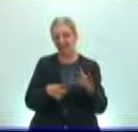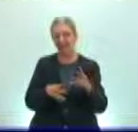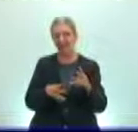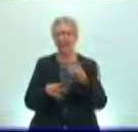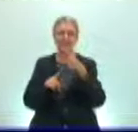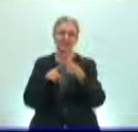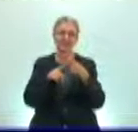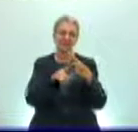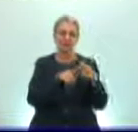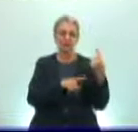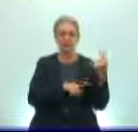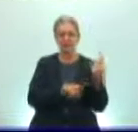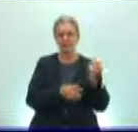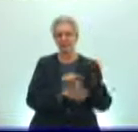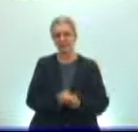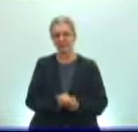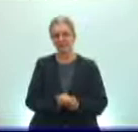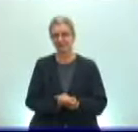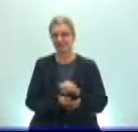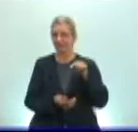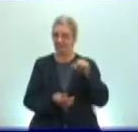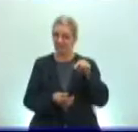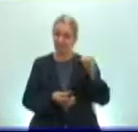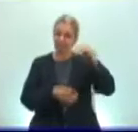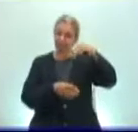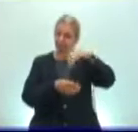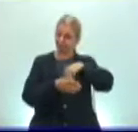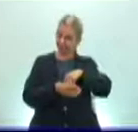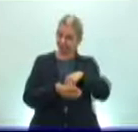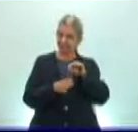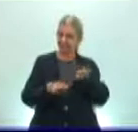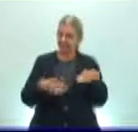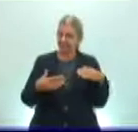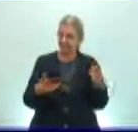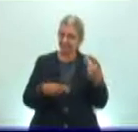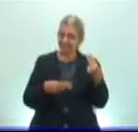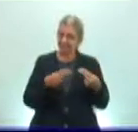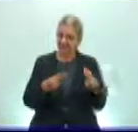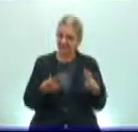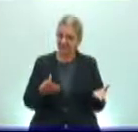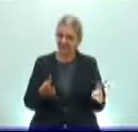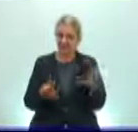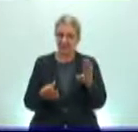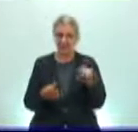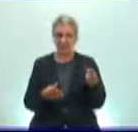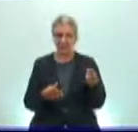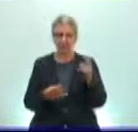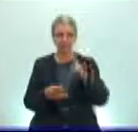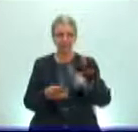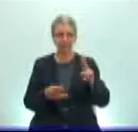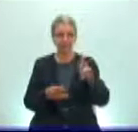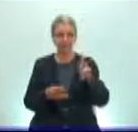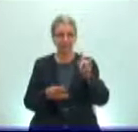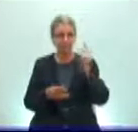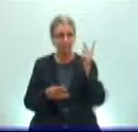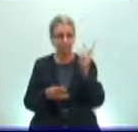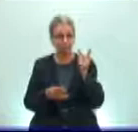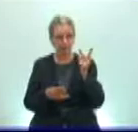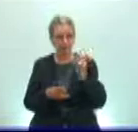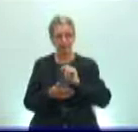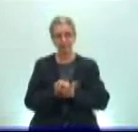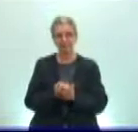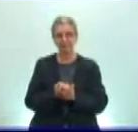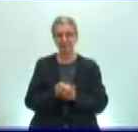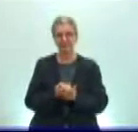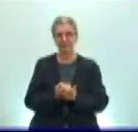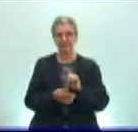Y dentro de ese proceso histórico nos vamos a referir a la unidad número 2, o vamos a dar continuidad al estudio de la unidad